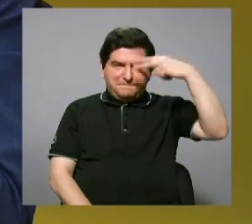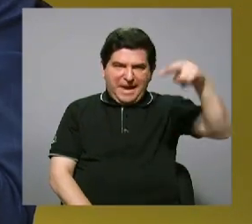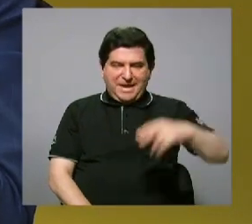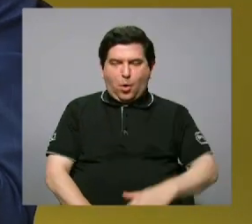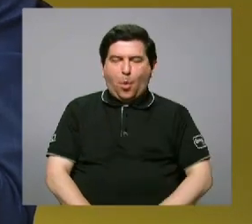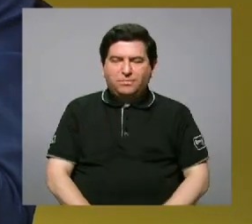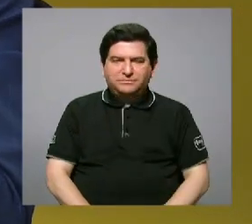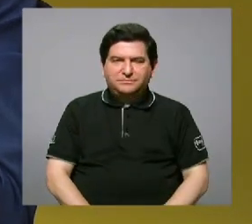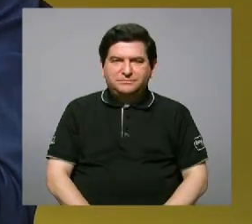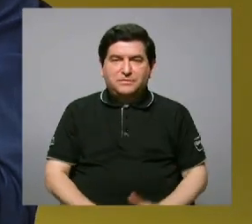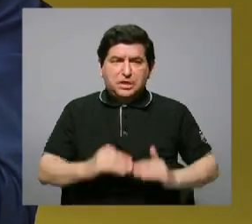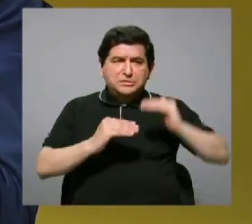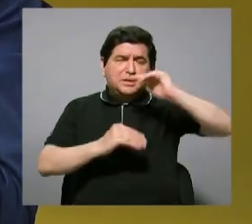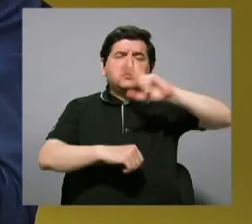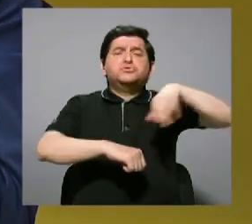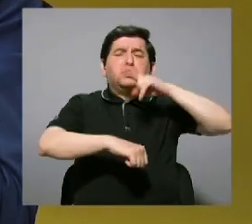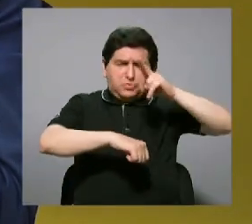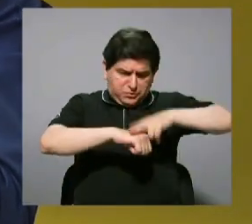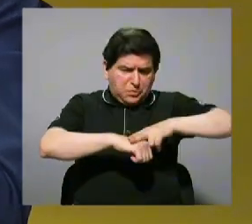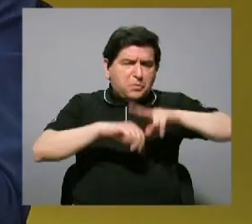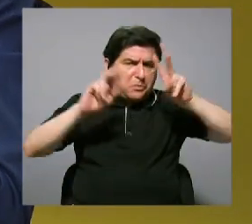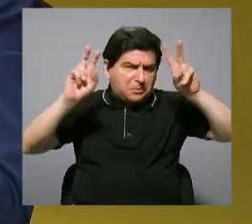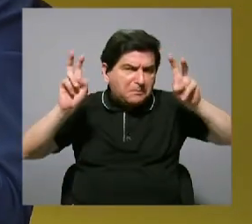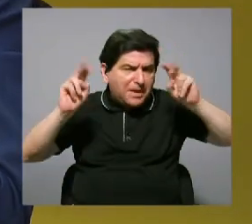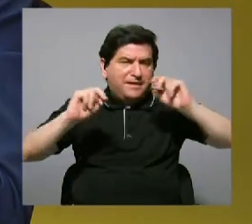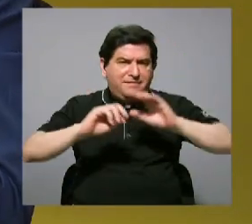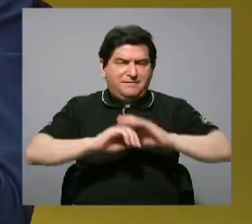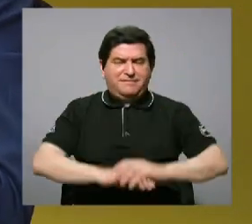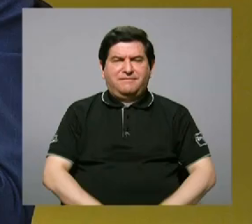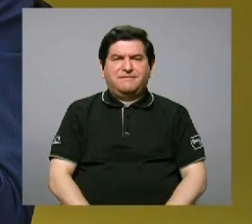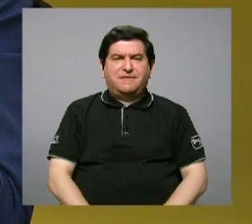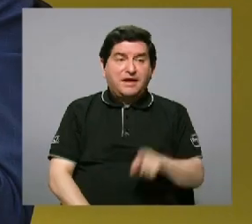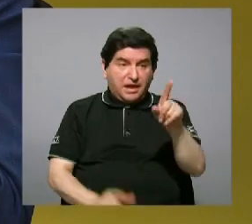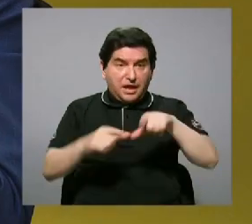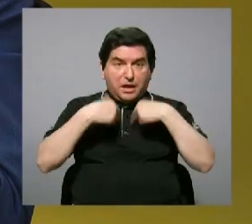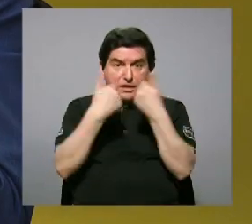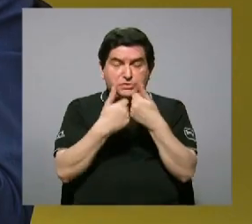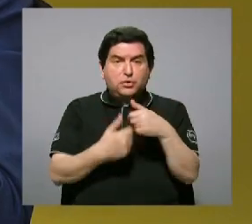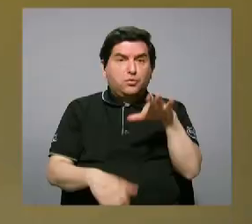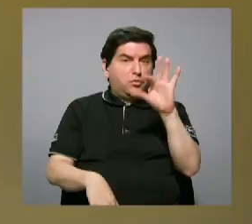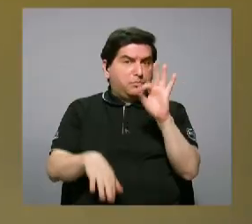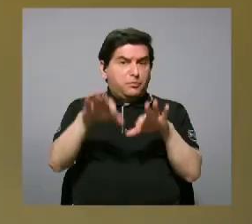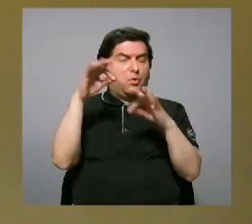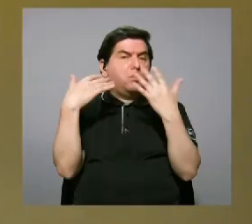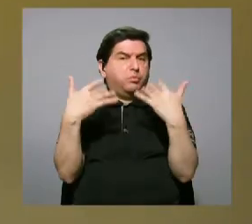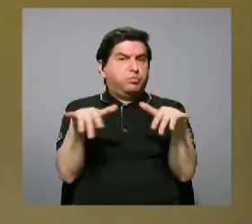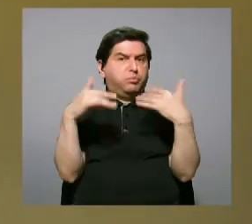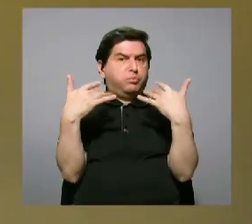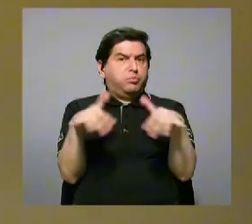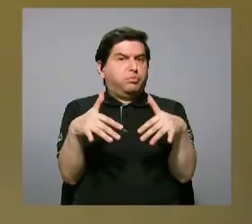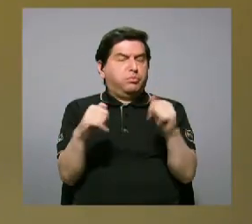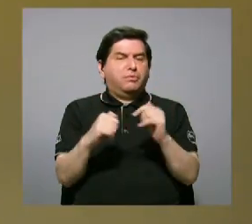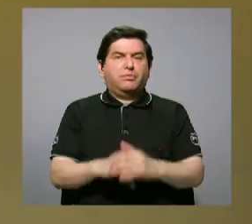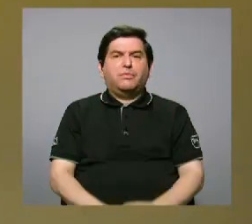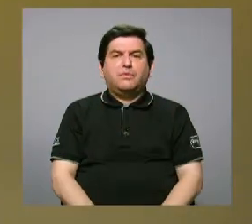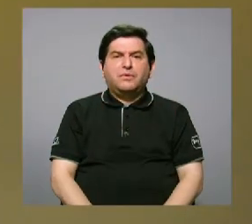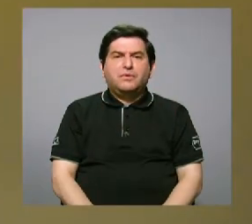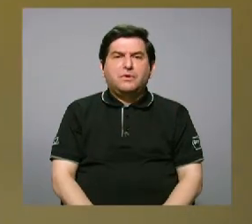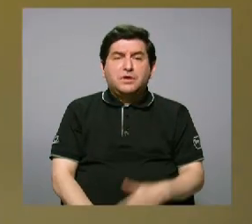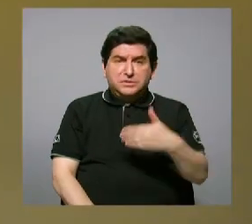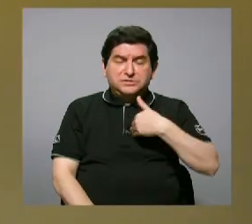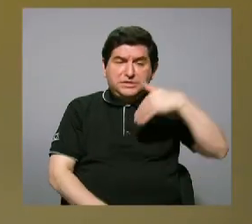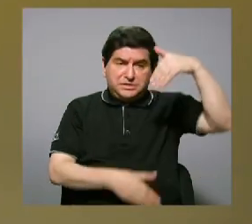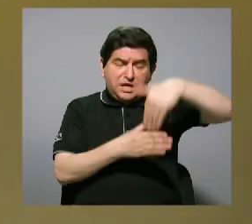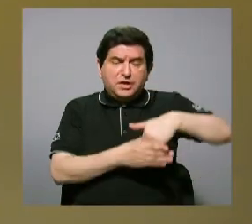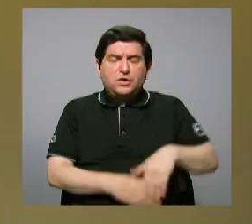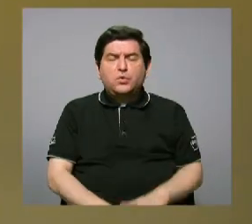Estamos por encima del promedio. Digamos que... Por cierto, y ese grupo es bastante selecto, de manera que si tienes a Uruguay y